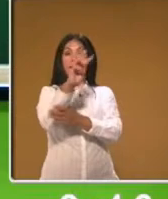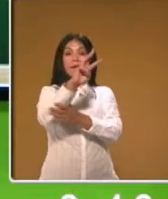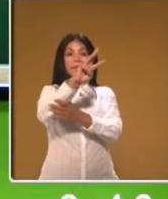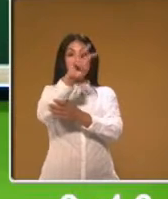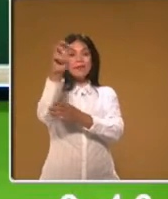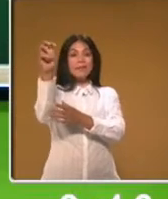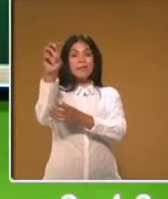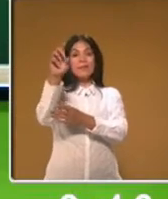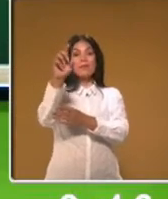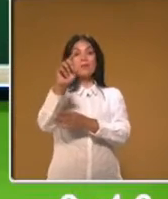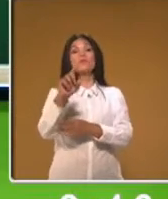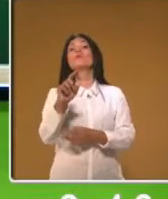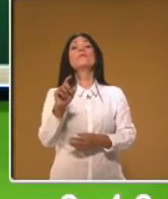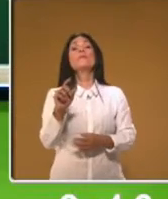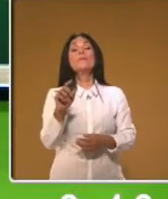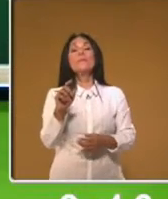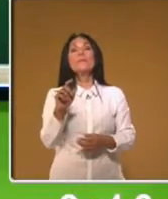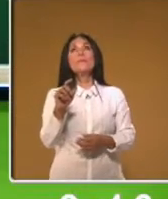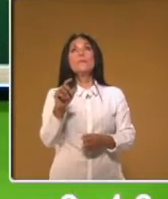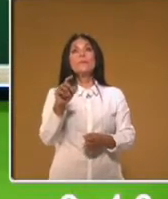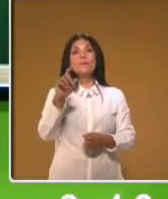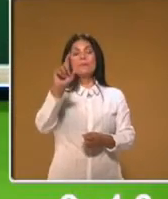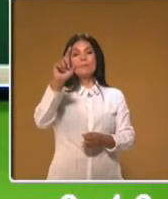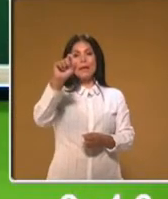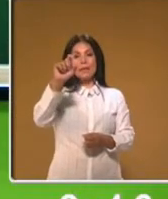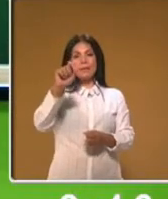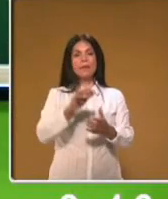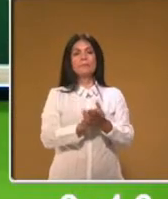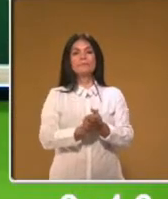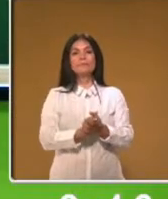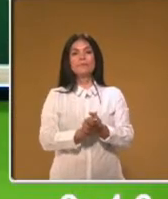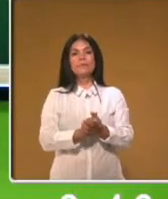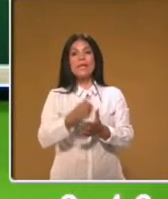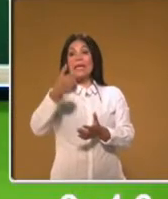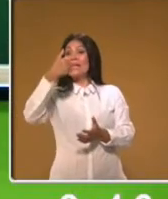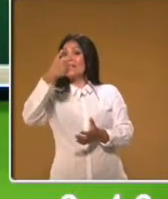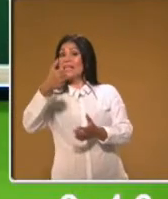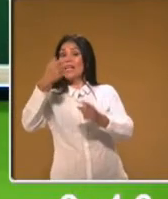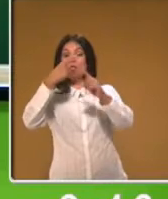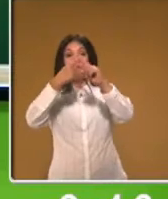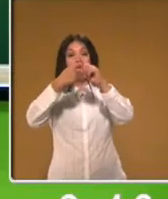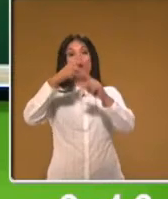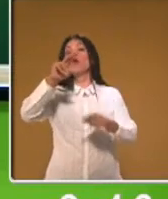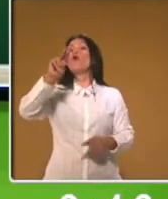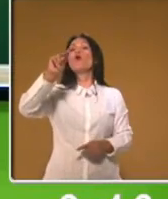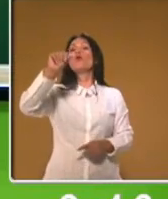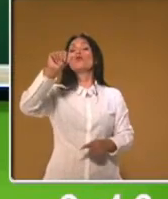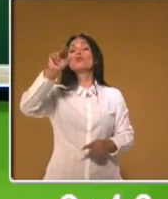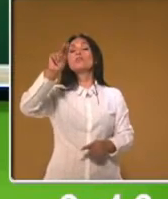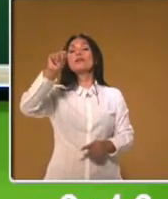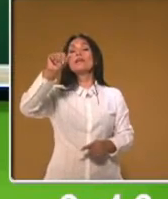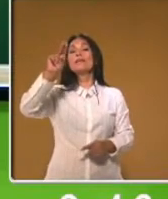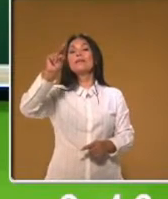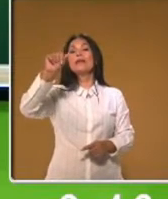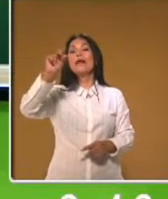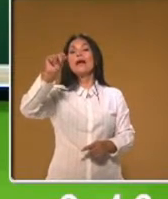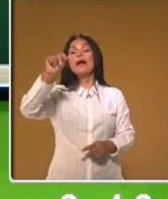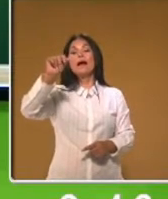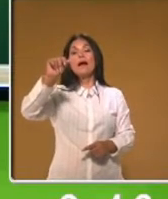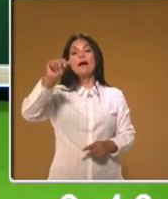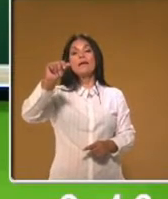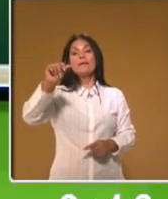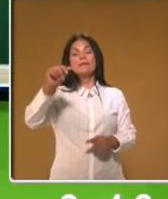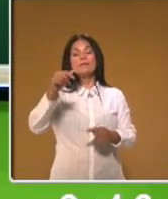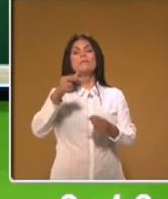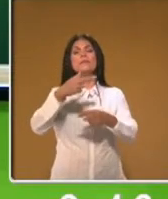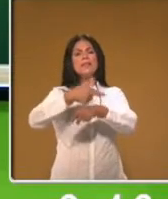de 500 pesos. Confirmo la última, 6 por 80, 480, más 20 me vuelve a